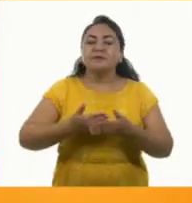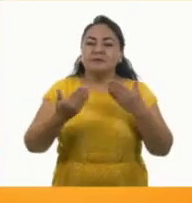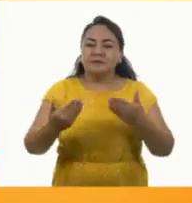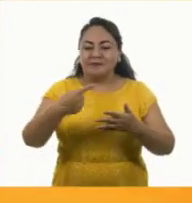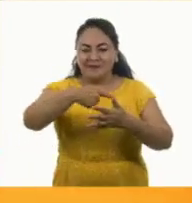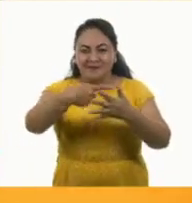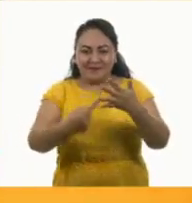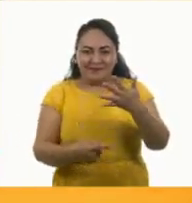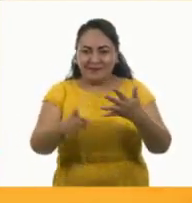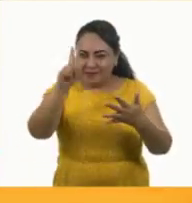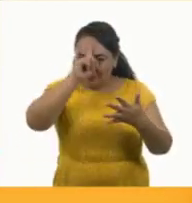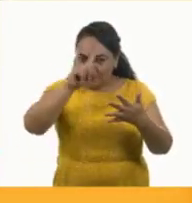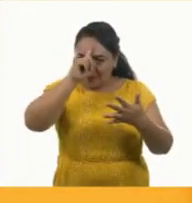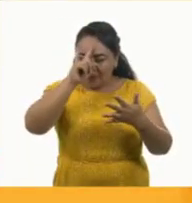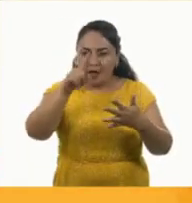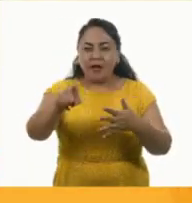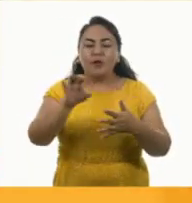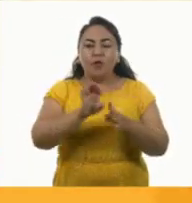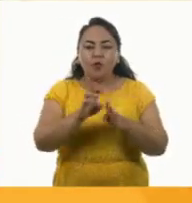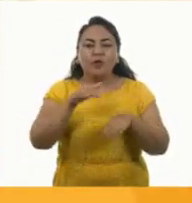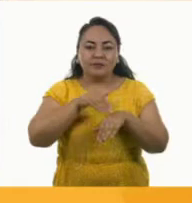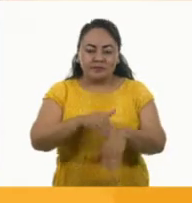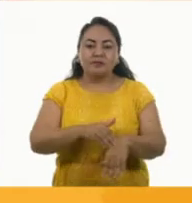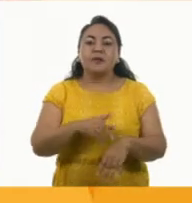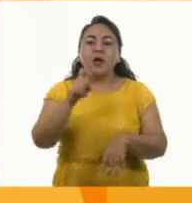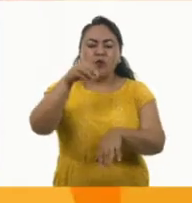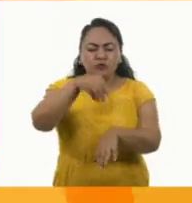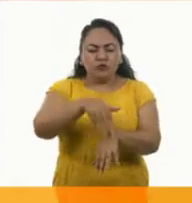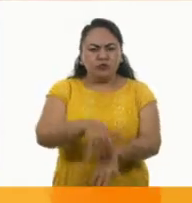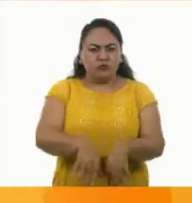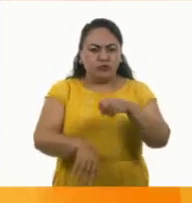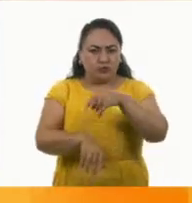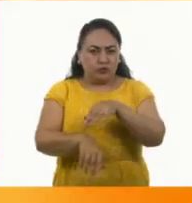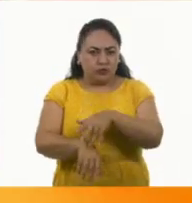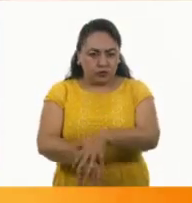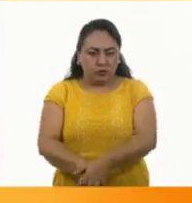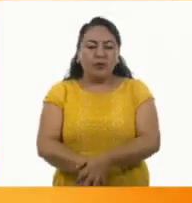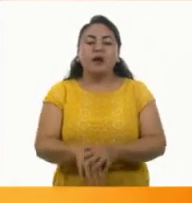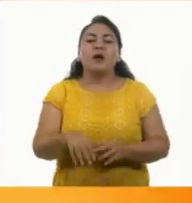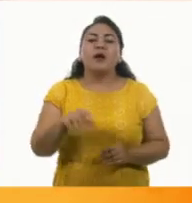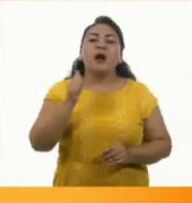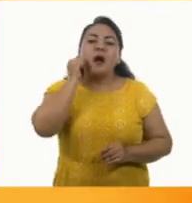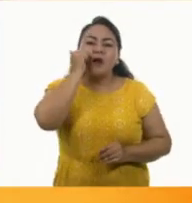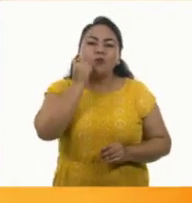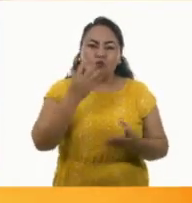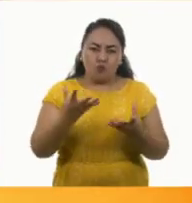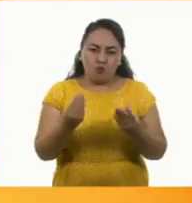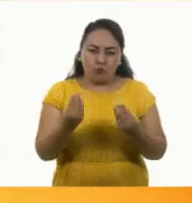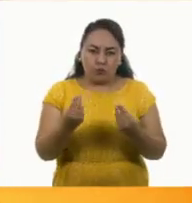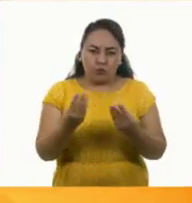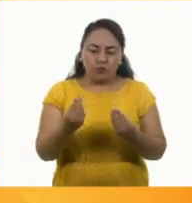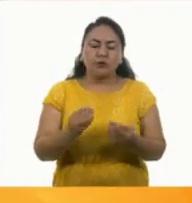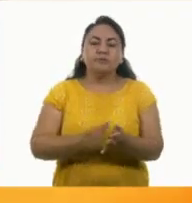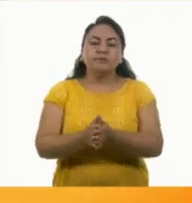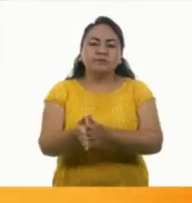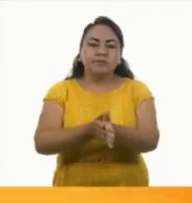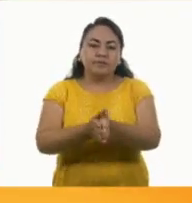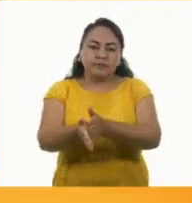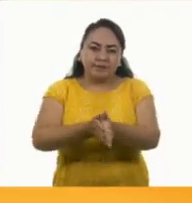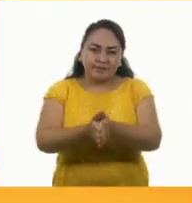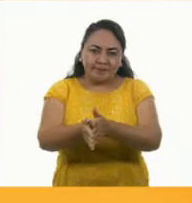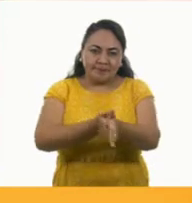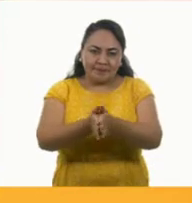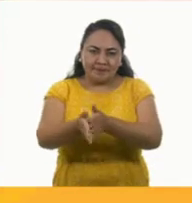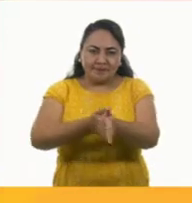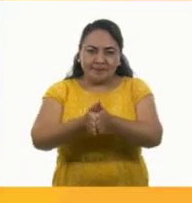hacerlo correctamente. Moja tus manos. Usa suficiente jabón. Frota tus palmas una